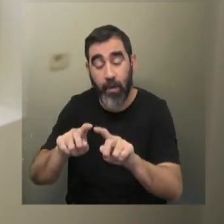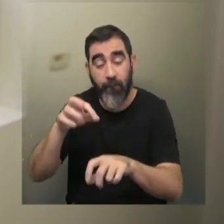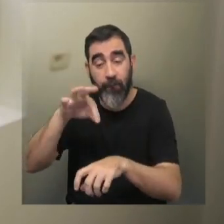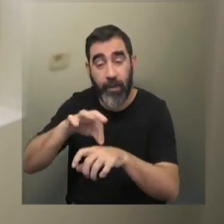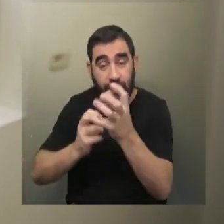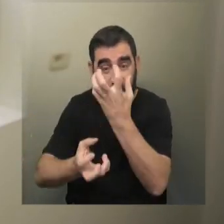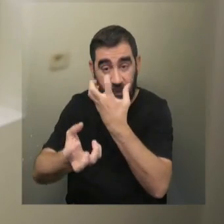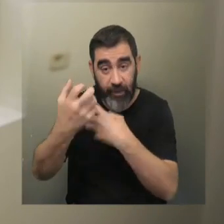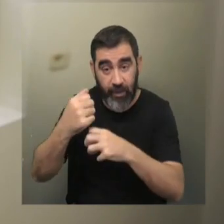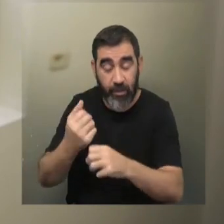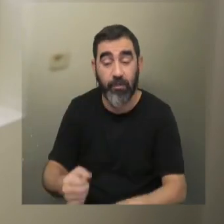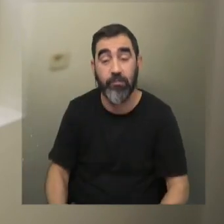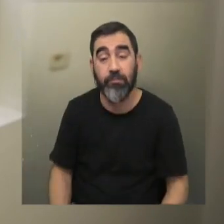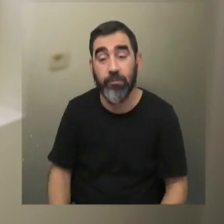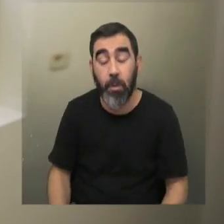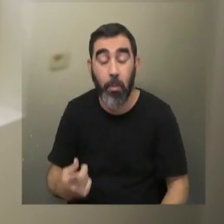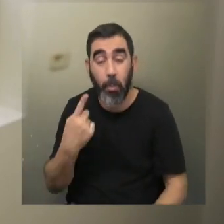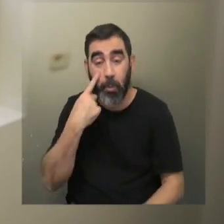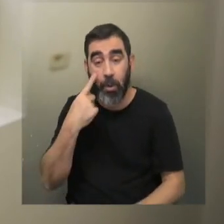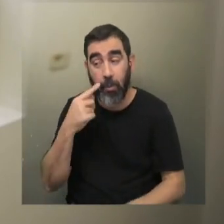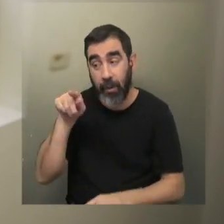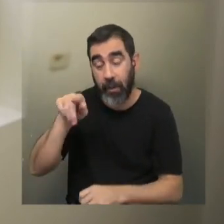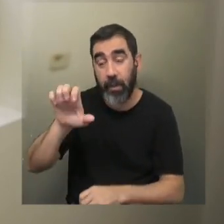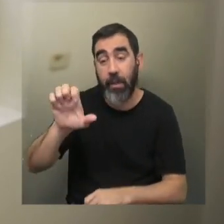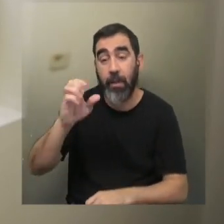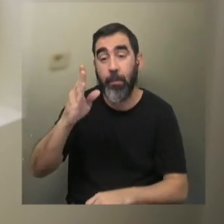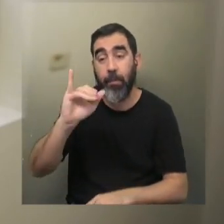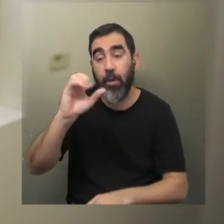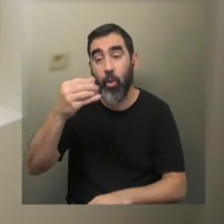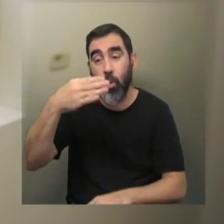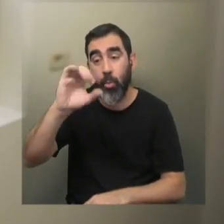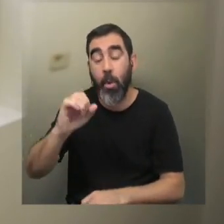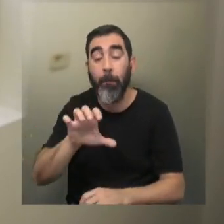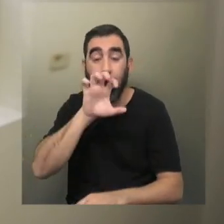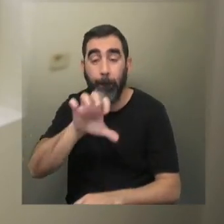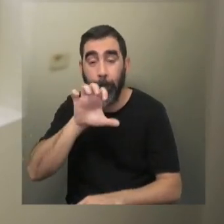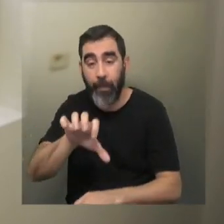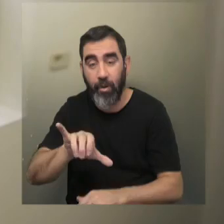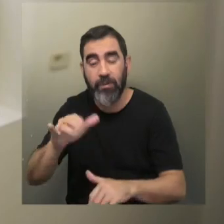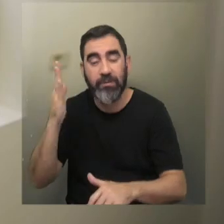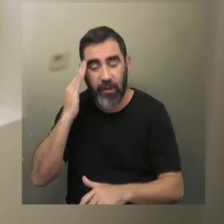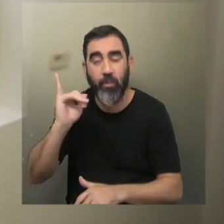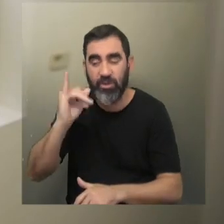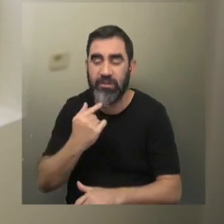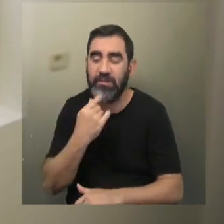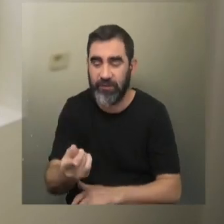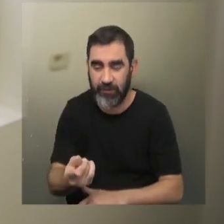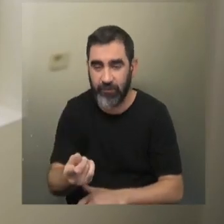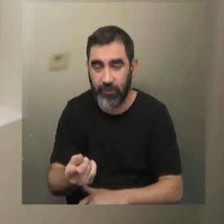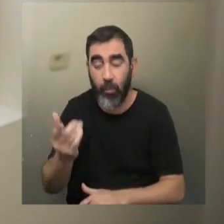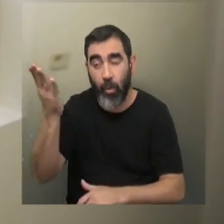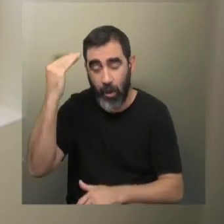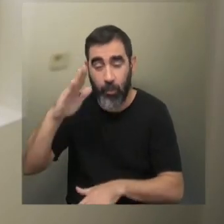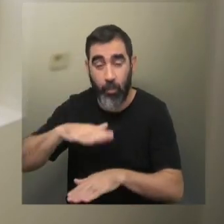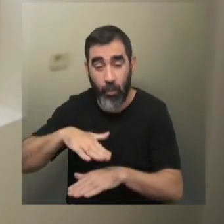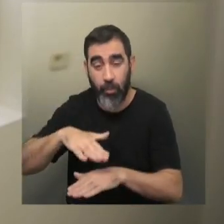Veterinaria y bueno, quería probar el epilobio para perros, lo cual nosotros ya sabemos que funciona, porque en su momento